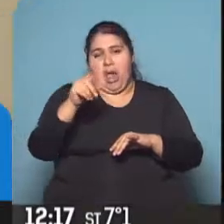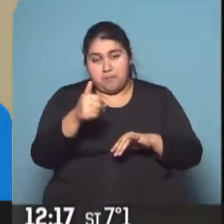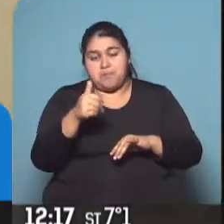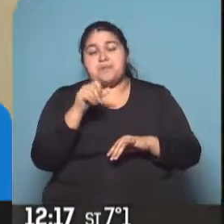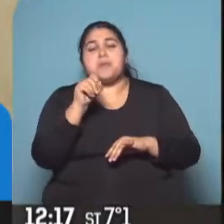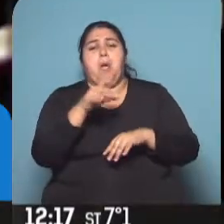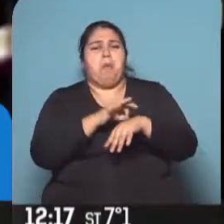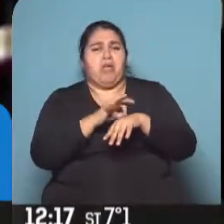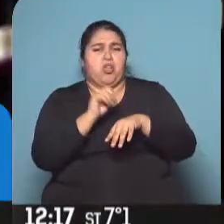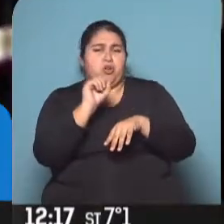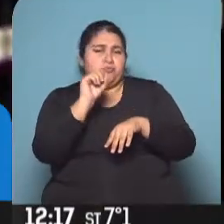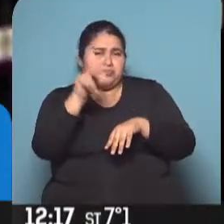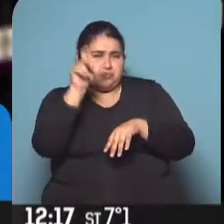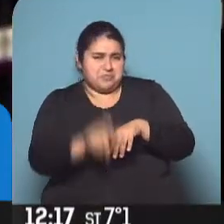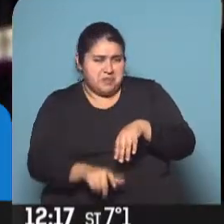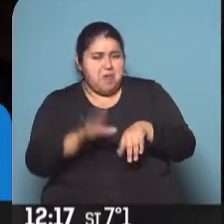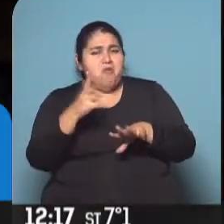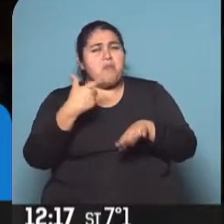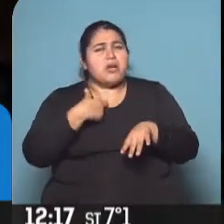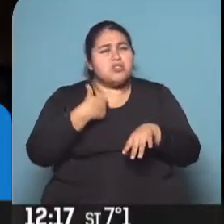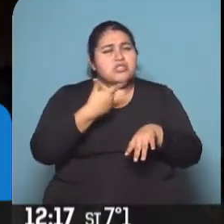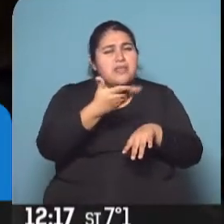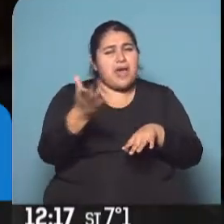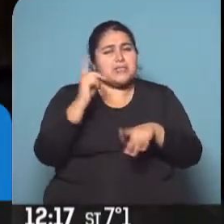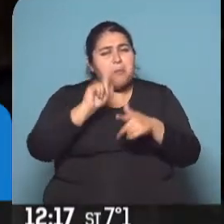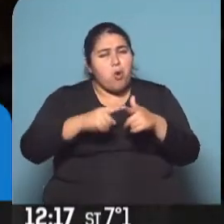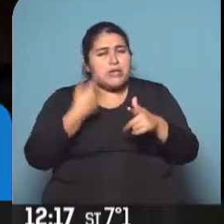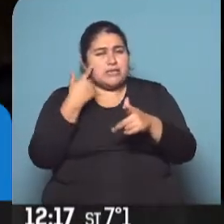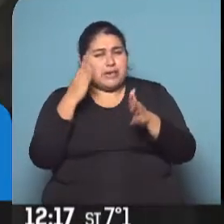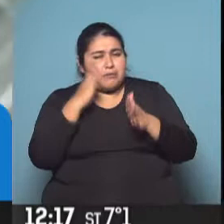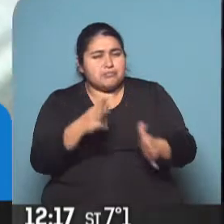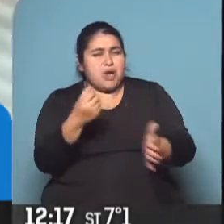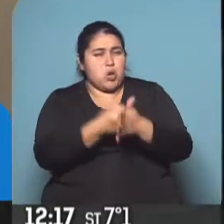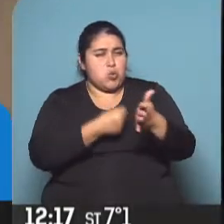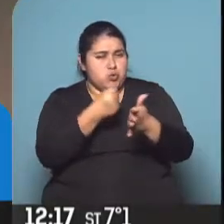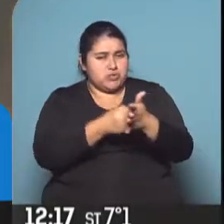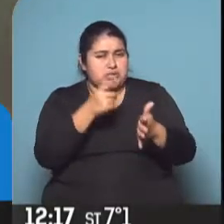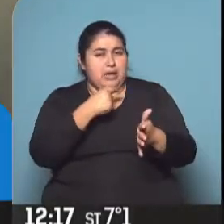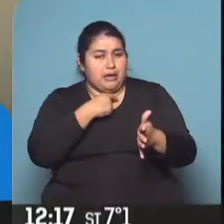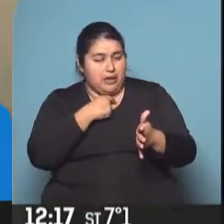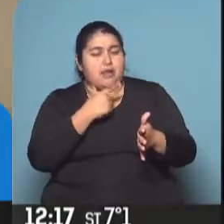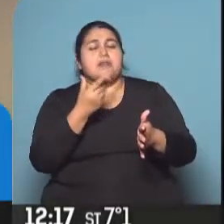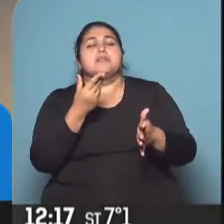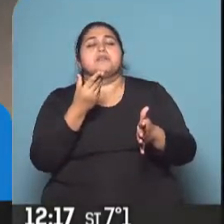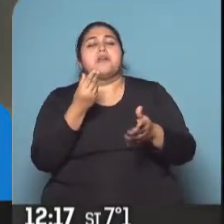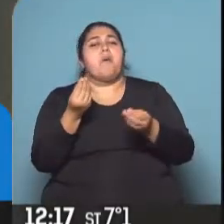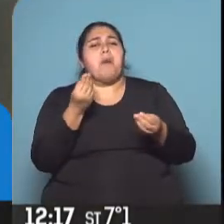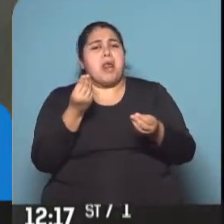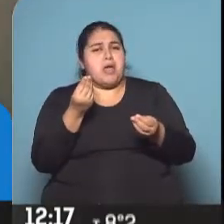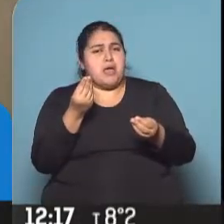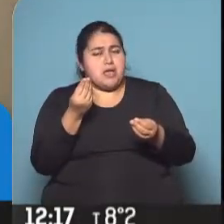con proyección sociopolítica en el Chubut, luchando por la tierra, preocupado Carlos Echeverría en